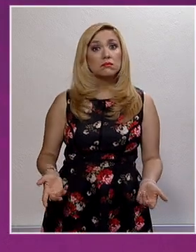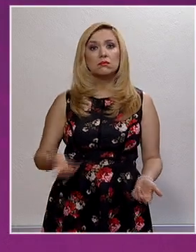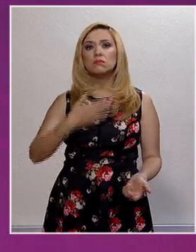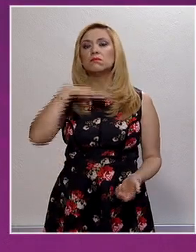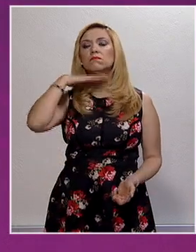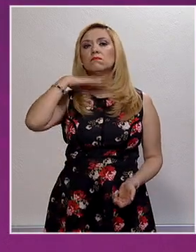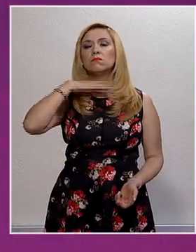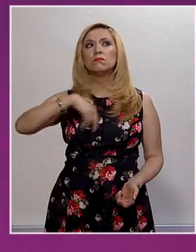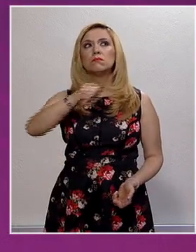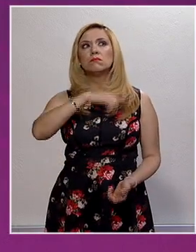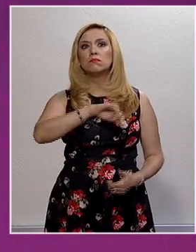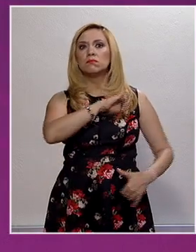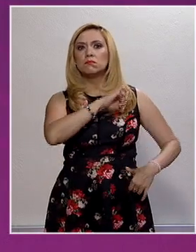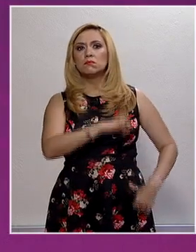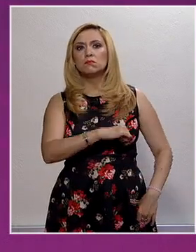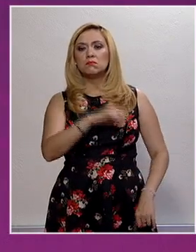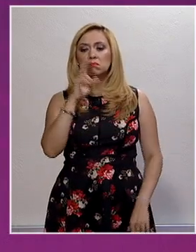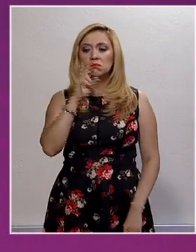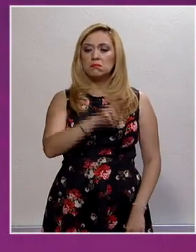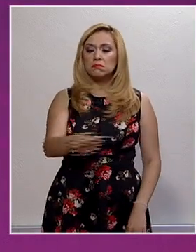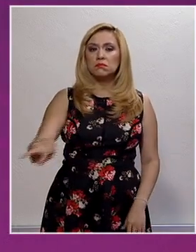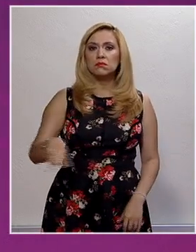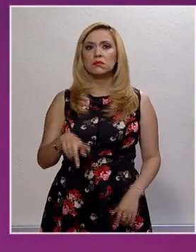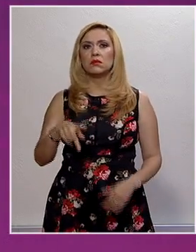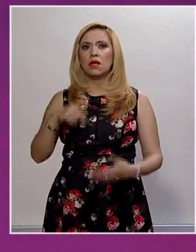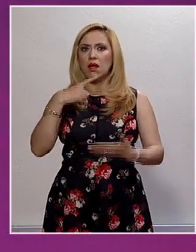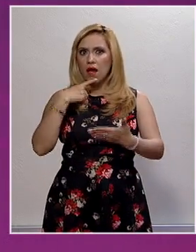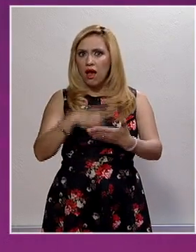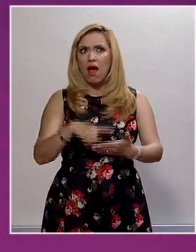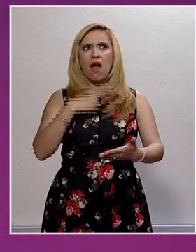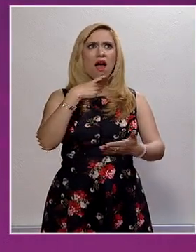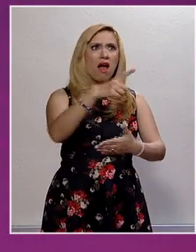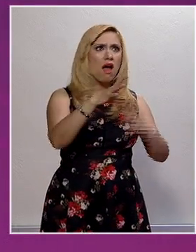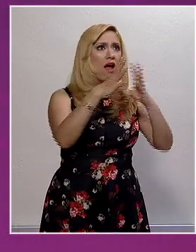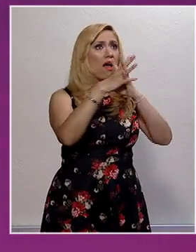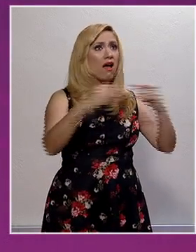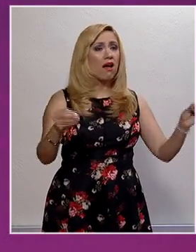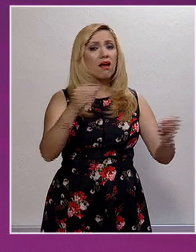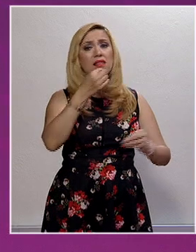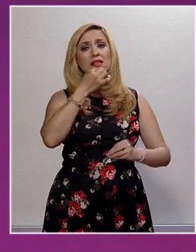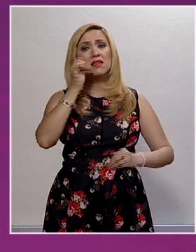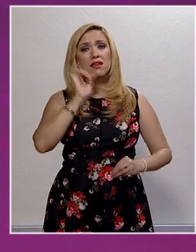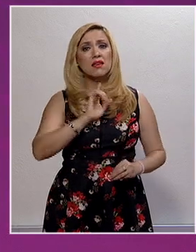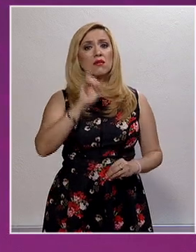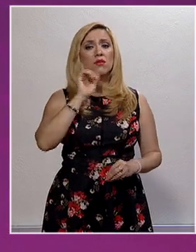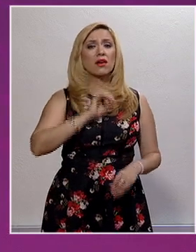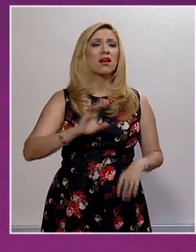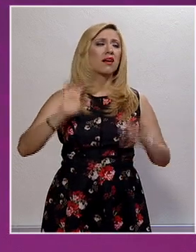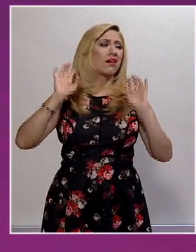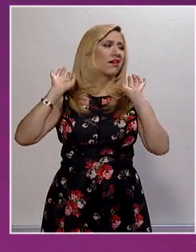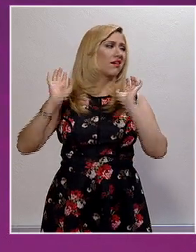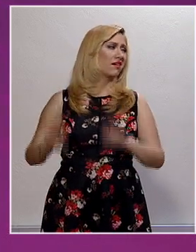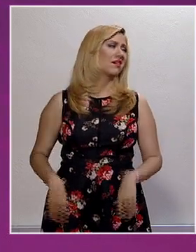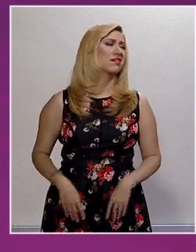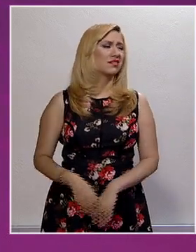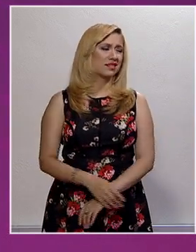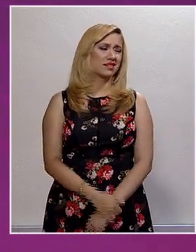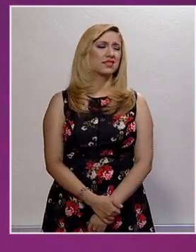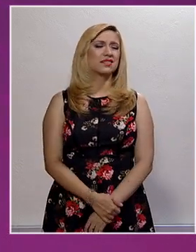impunidad, que las autoridades veían las denuncias de desapariciones de niñas y mujeres con mucha indiferencia,